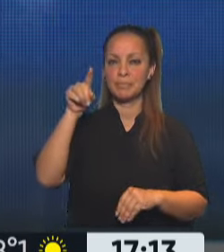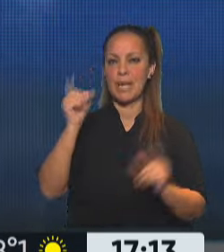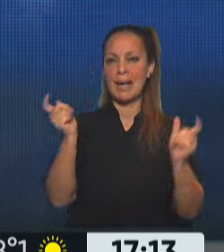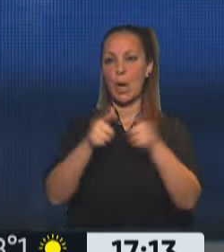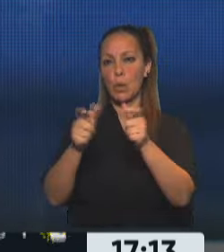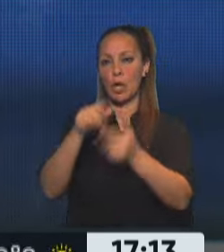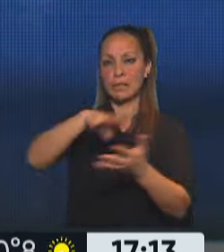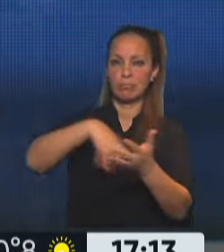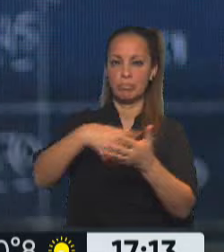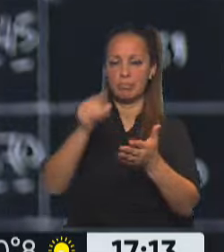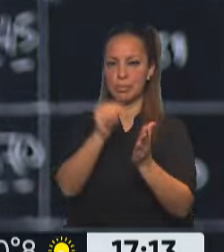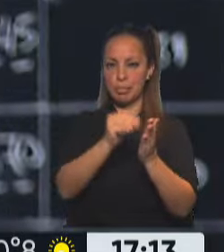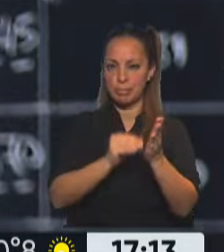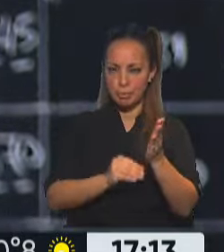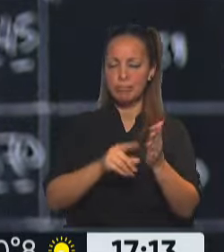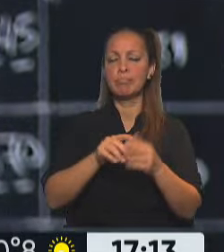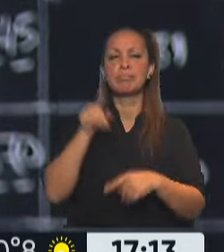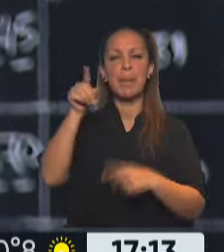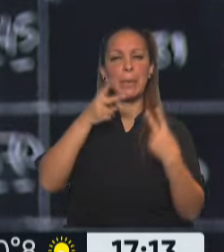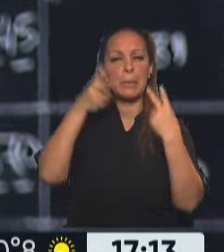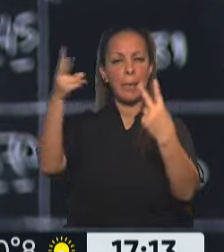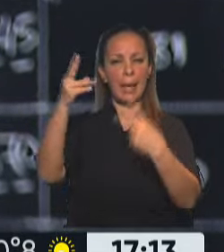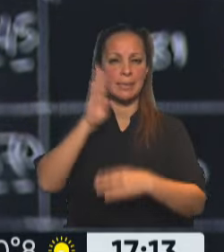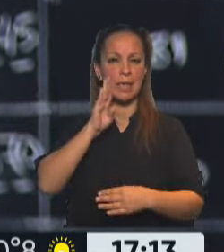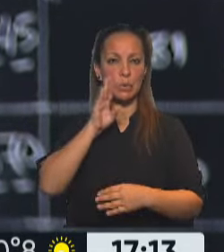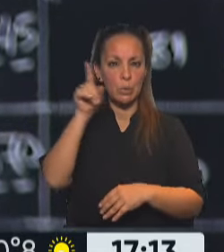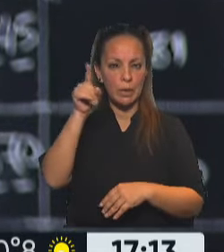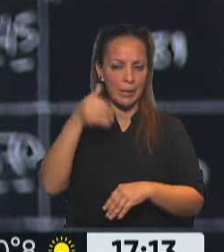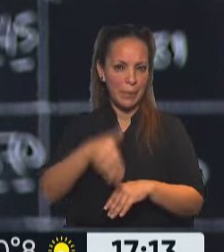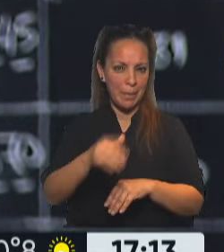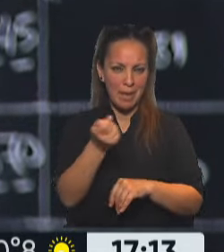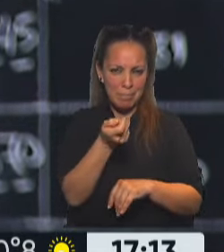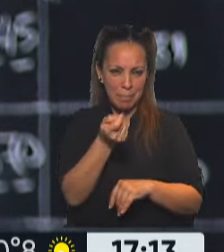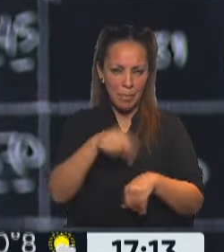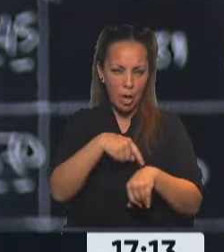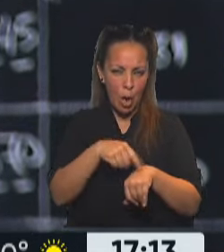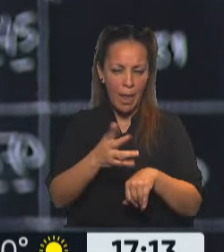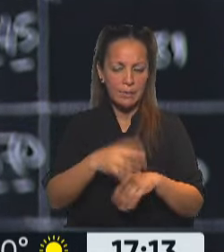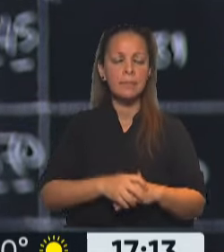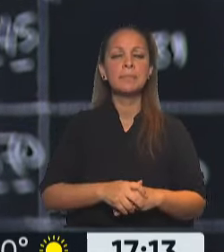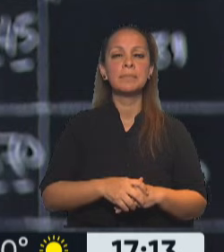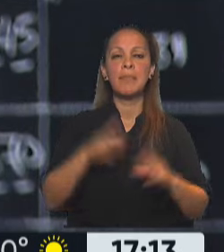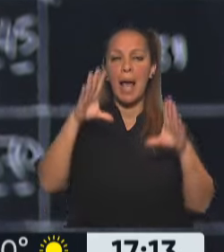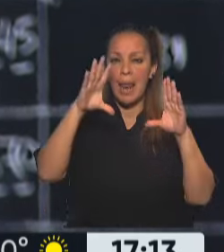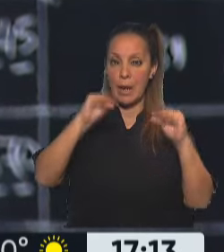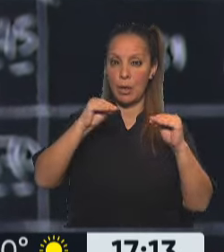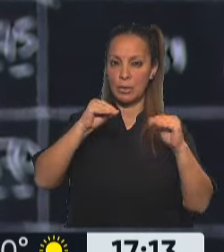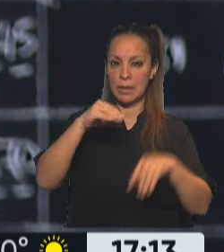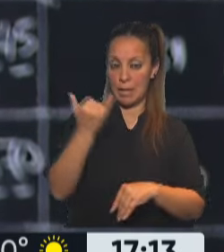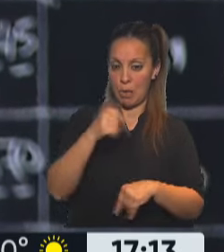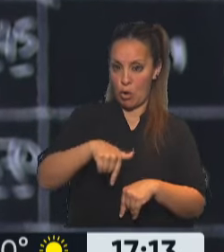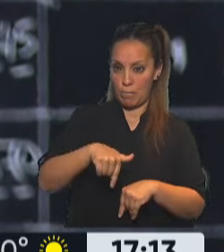Estado en este viaje que estará emprendiendo en las próximas horas. Lo hará en la noche de este